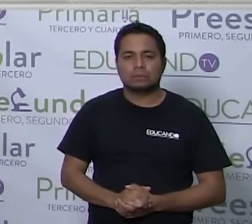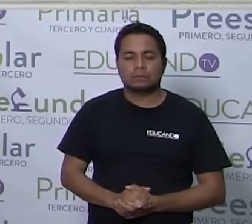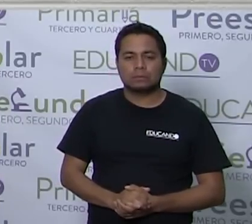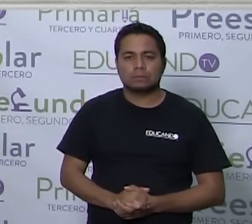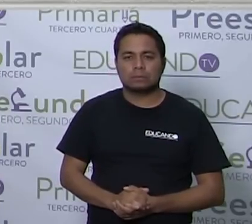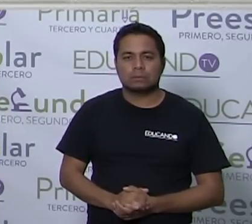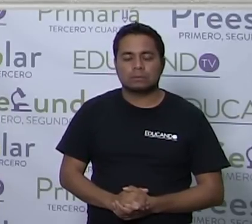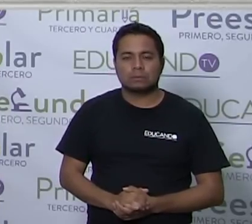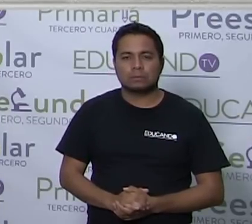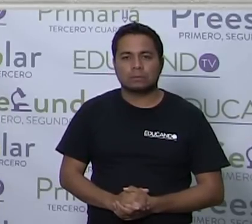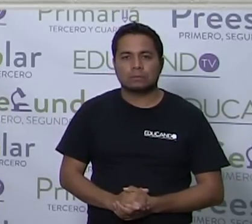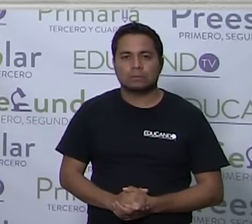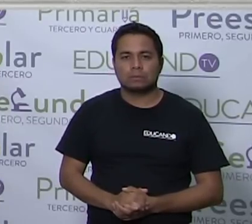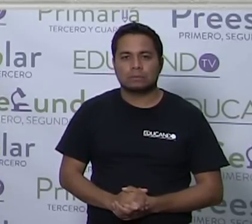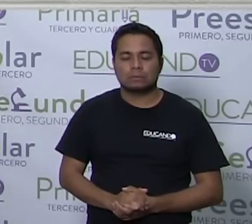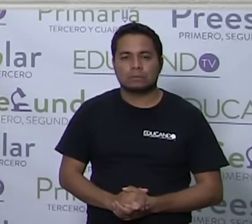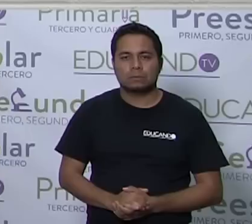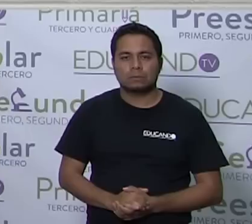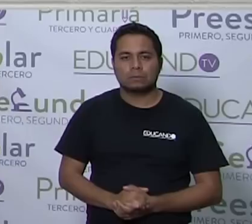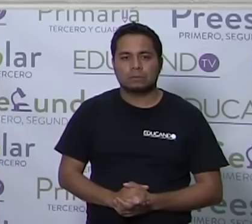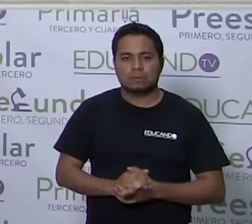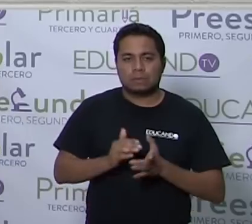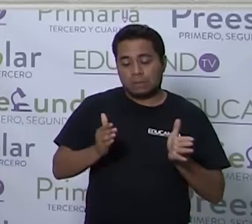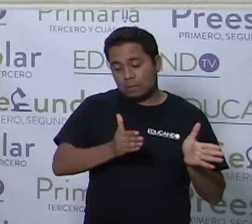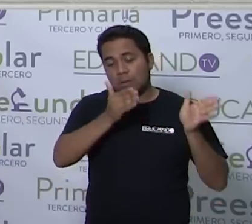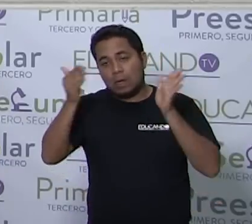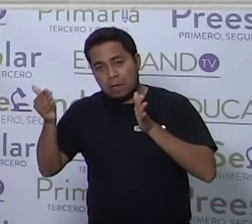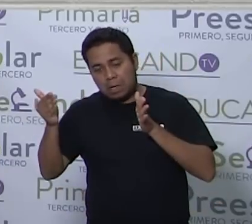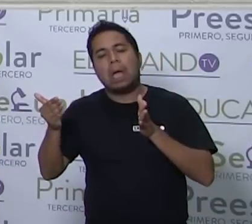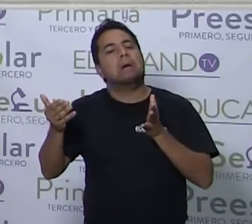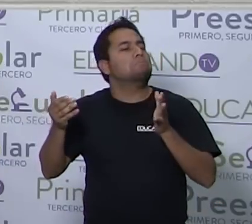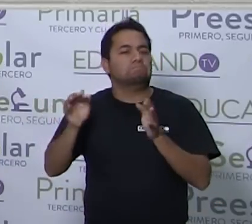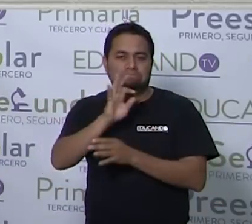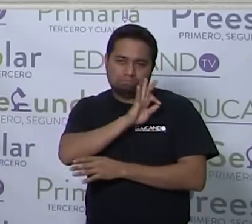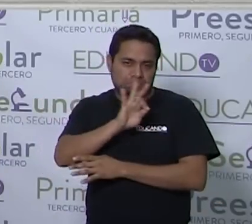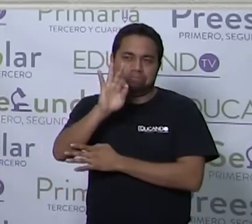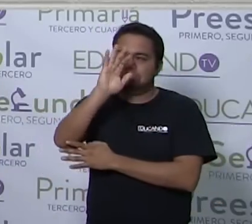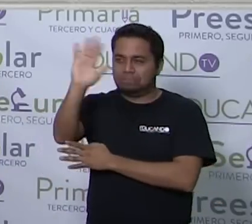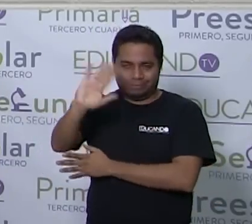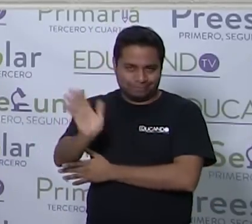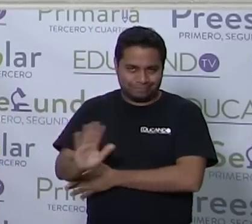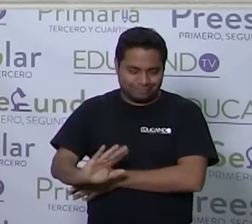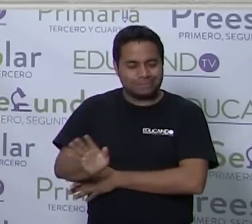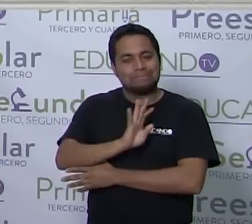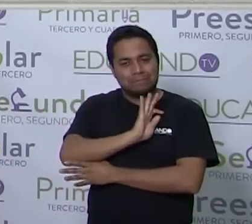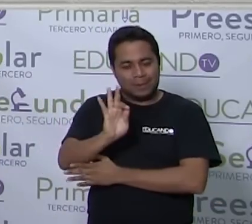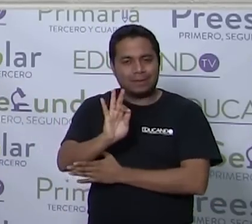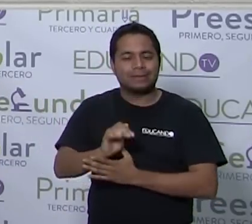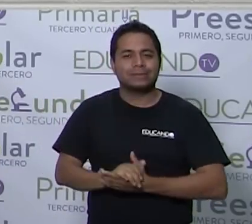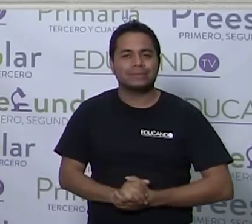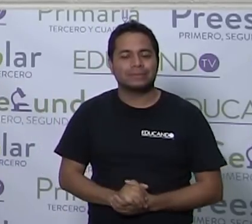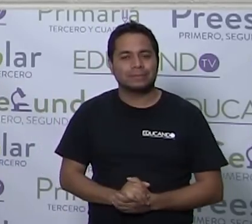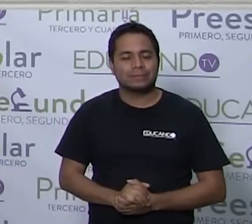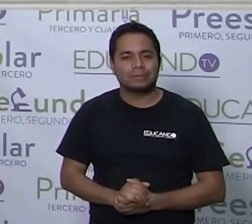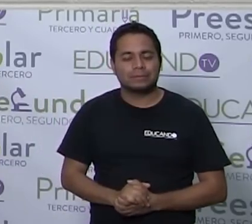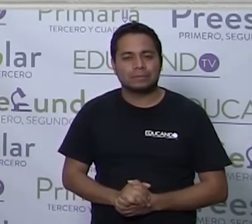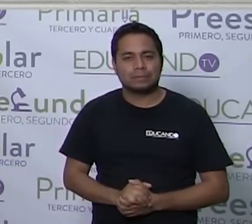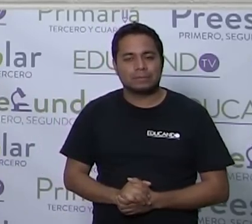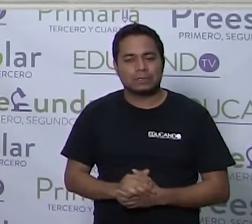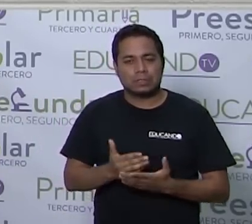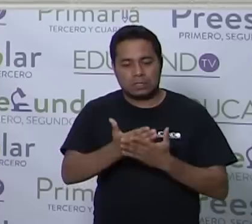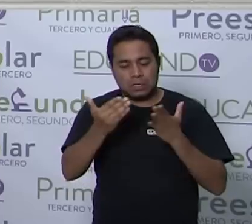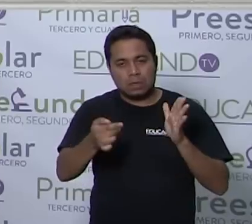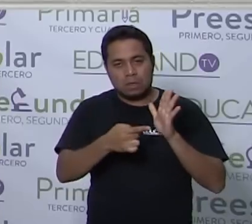Y de este lado también ya podemos borrar. Y vamos a mostrar